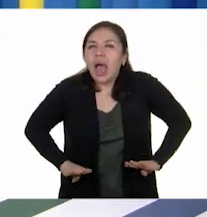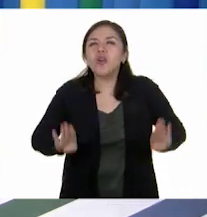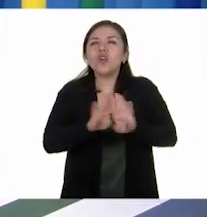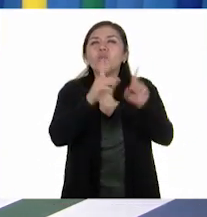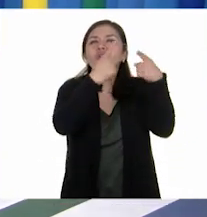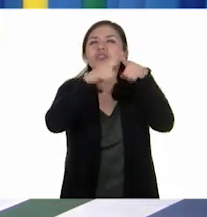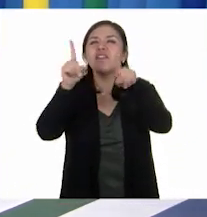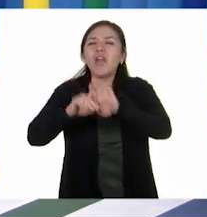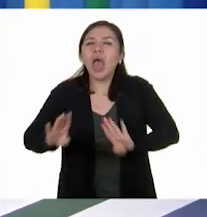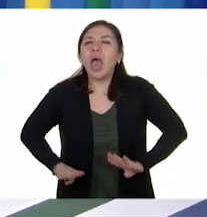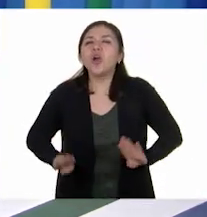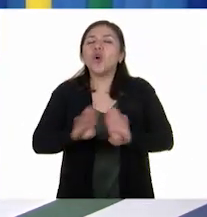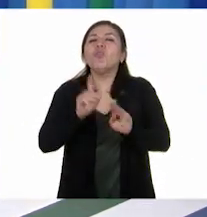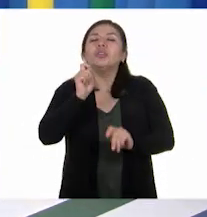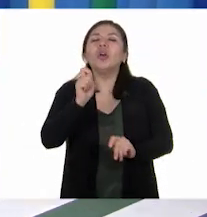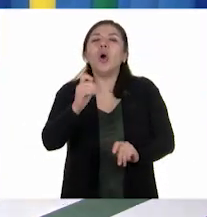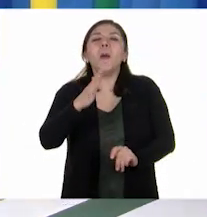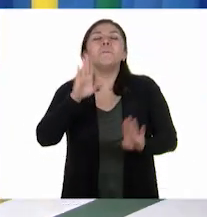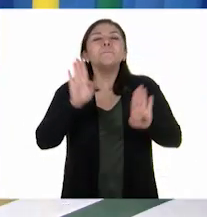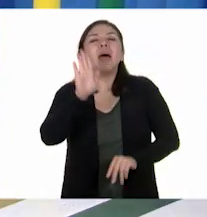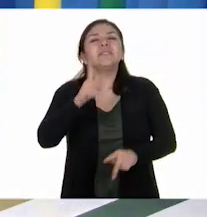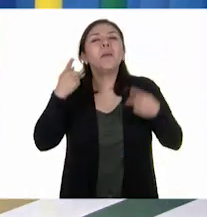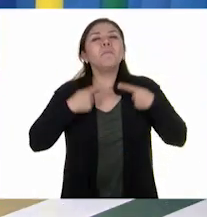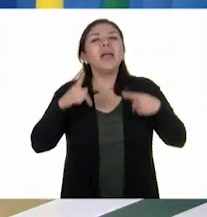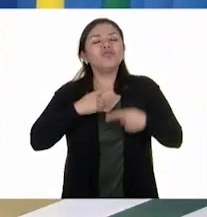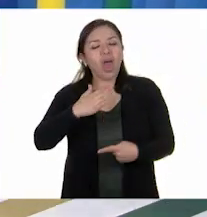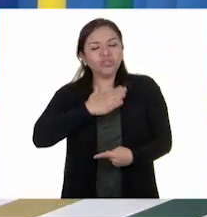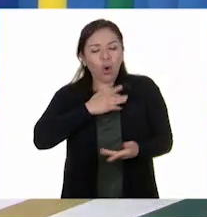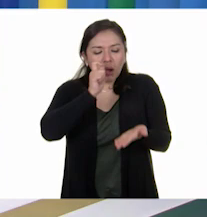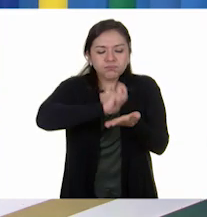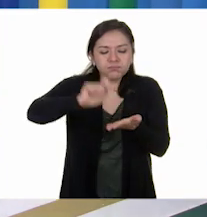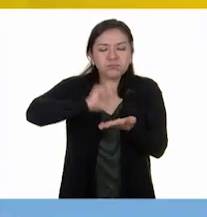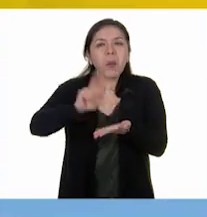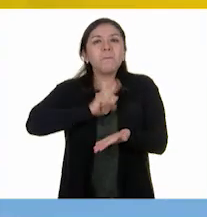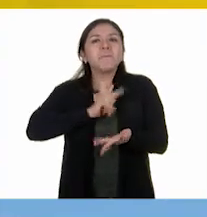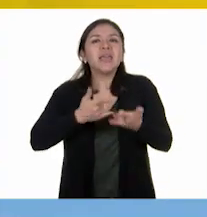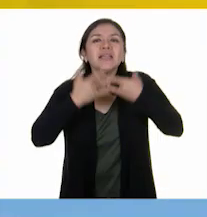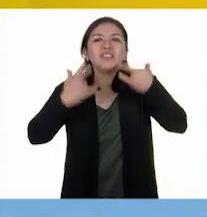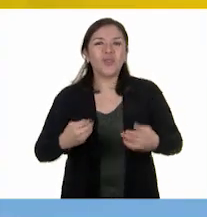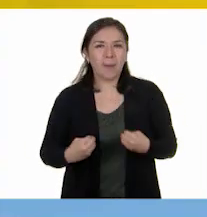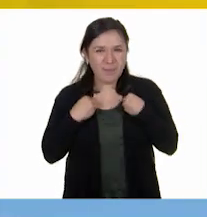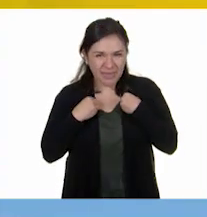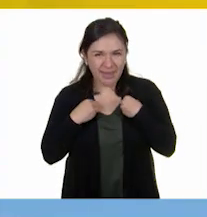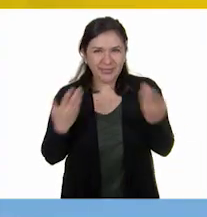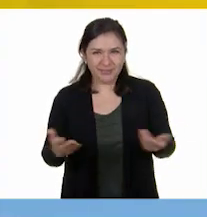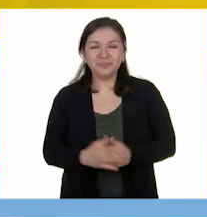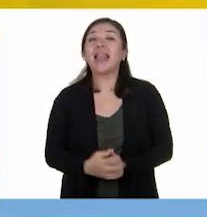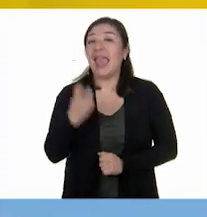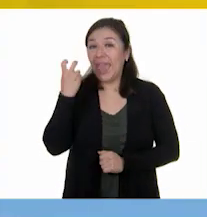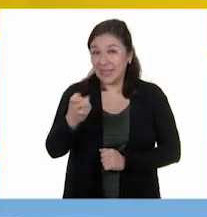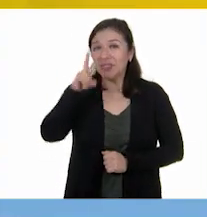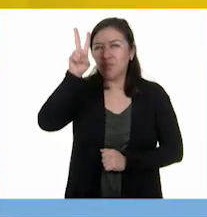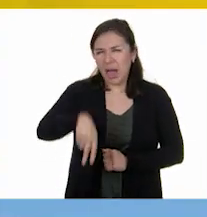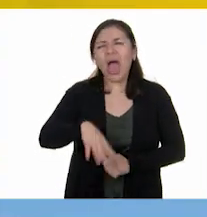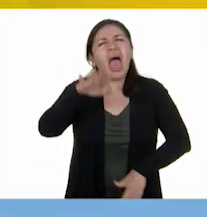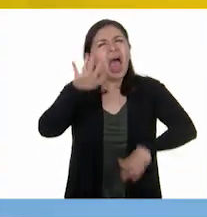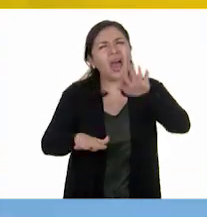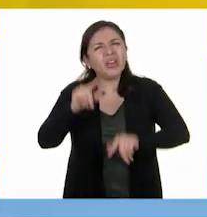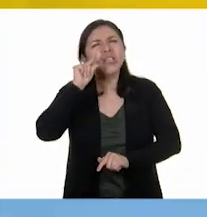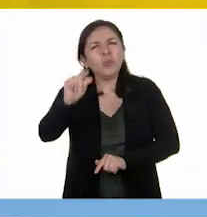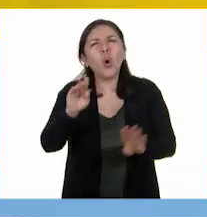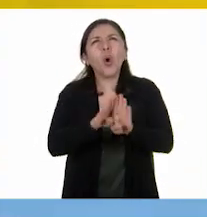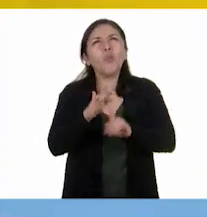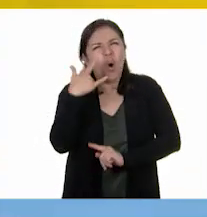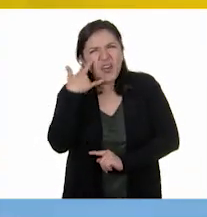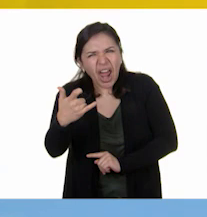distintos tipos de texto autobiográfico, como las memorias precisamente. Así es, María. Resulta poco usual que uno hable de sí